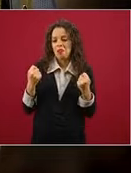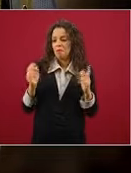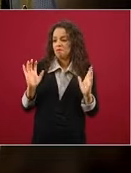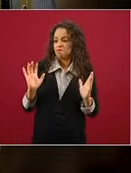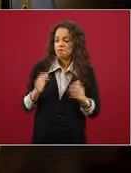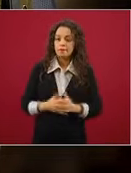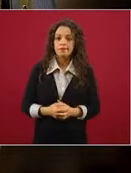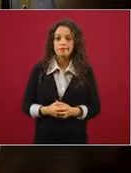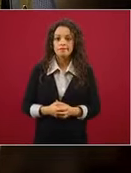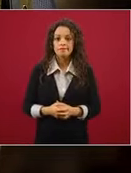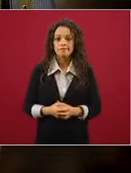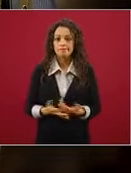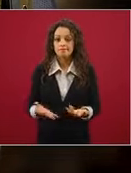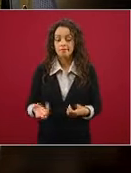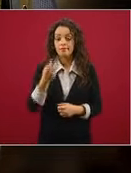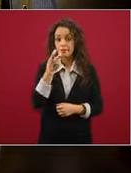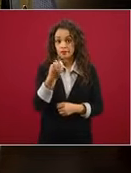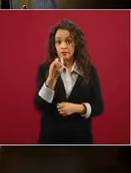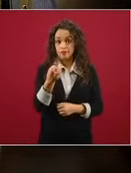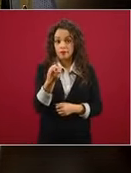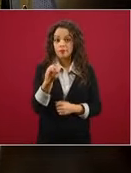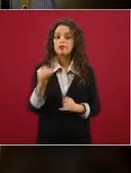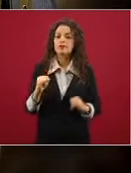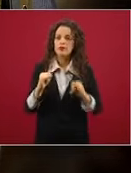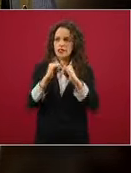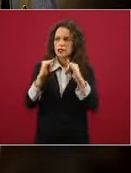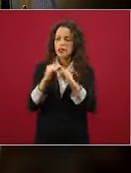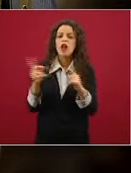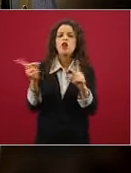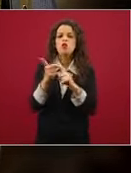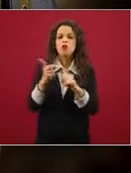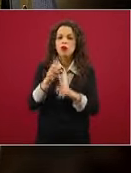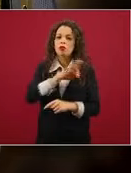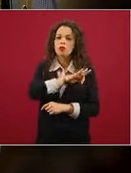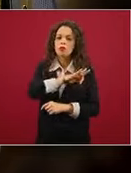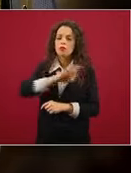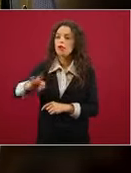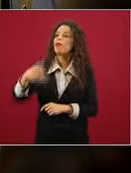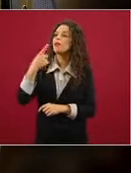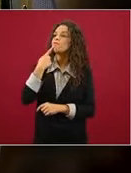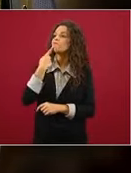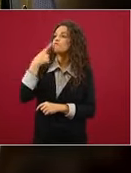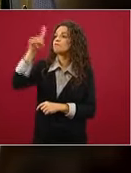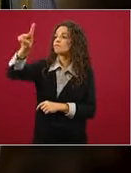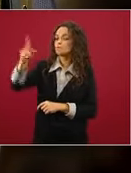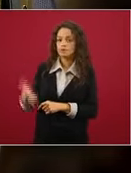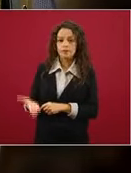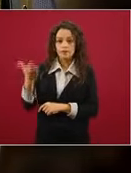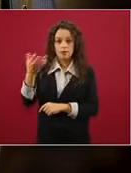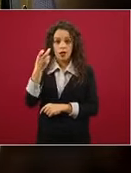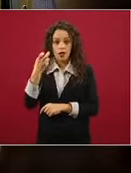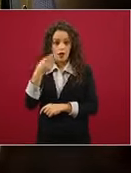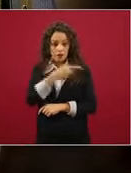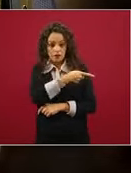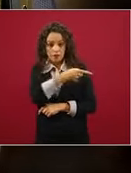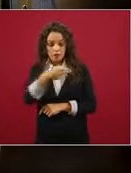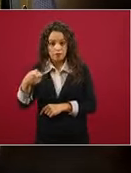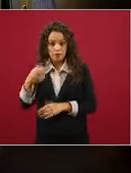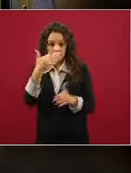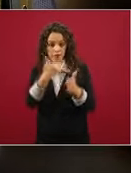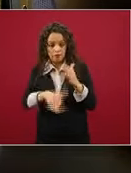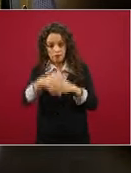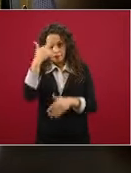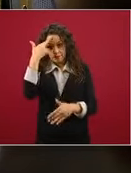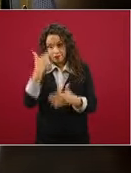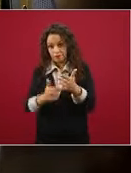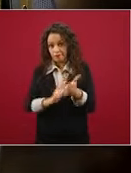se deberían de hacer este tipo de cuestiones? Número 2, tal pareciera que, hablando de la Ciudad de